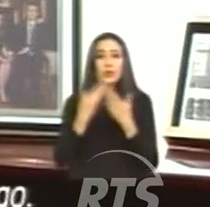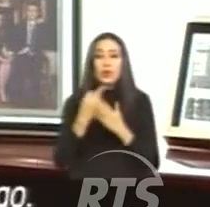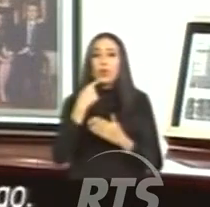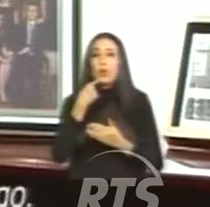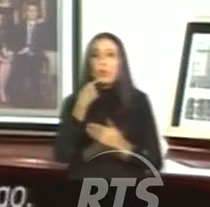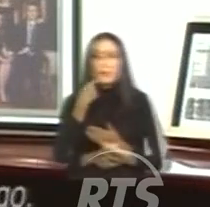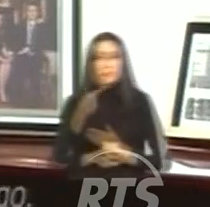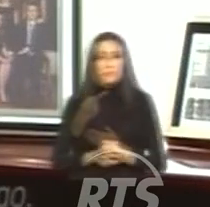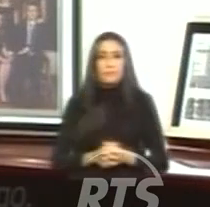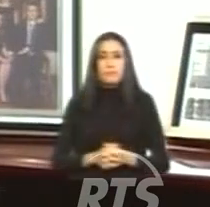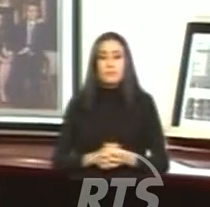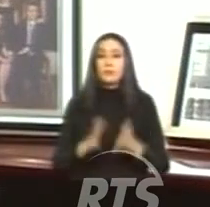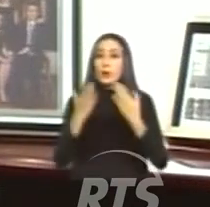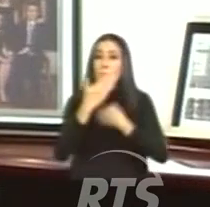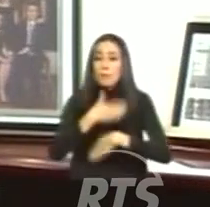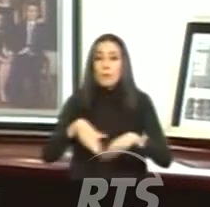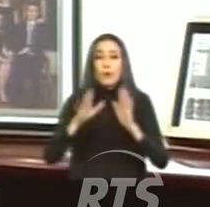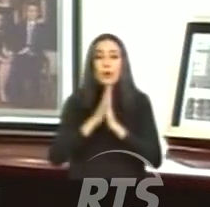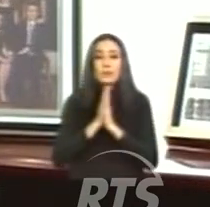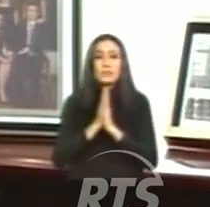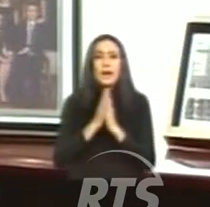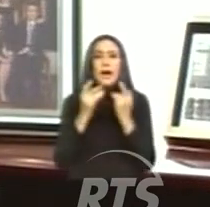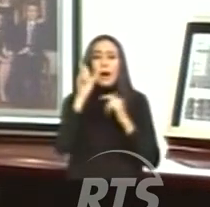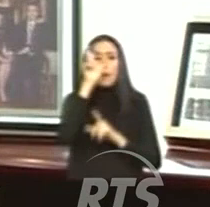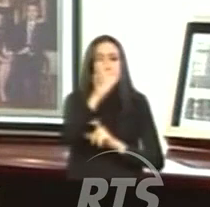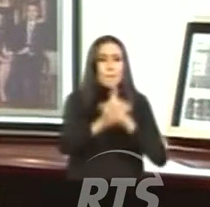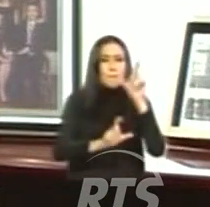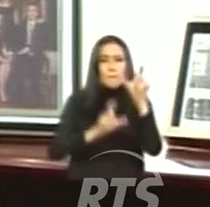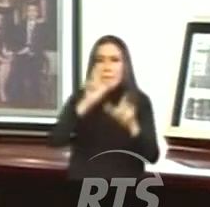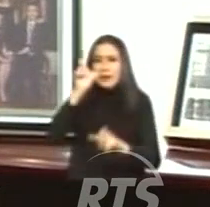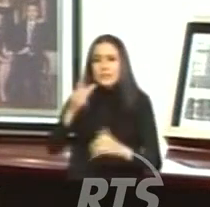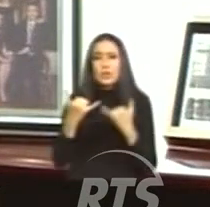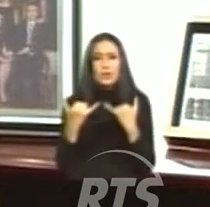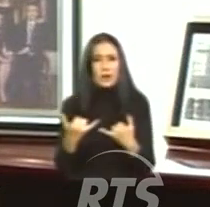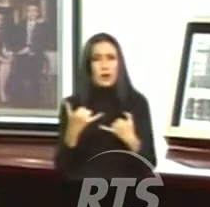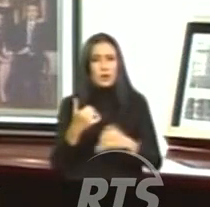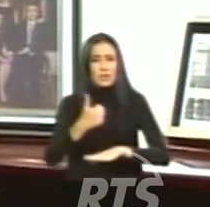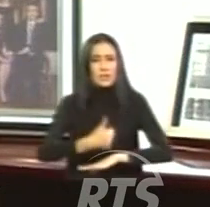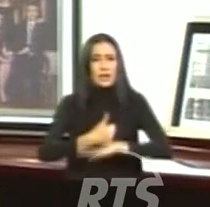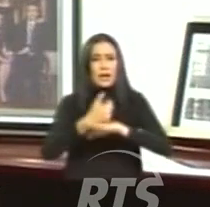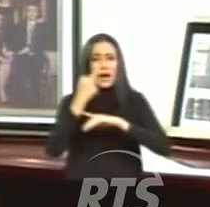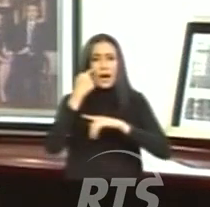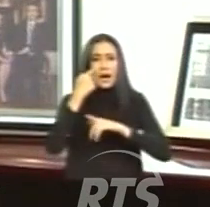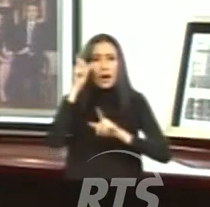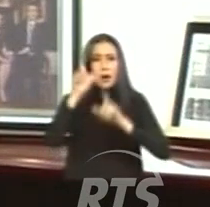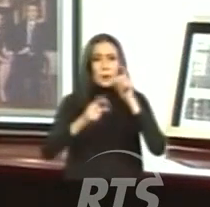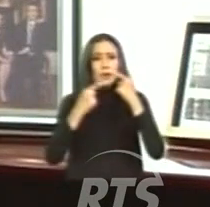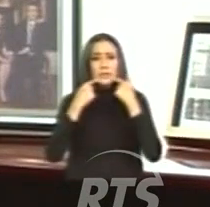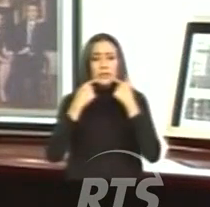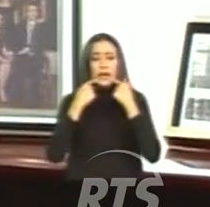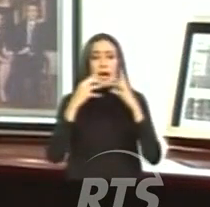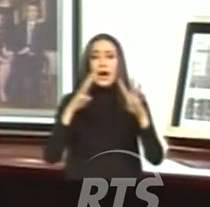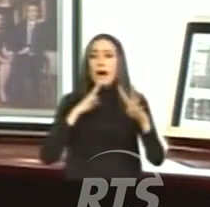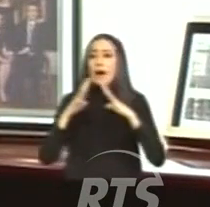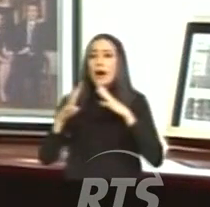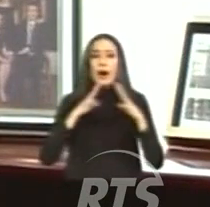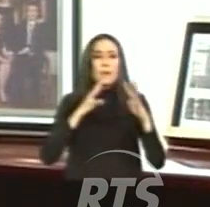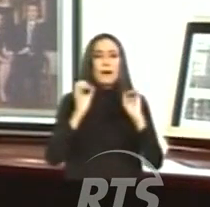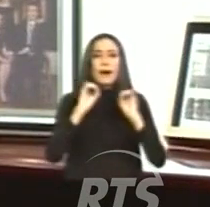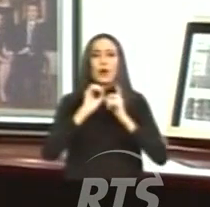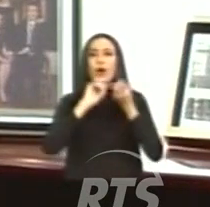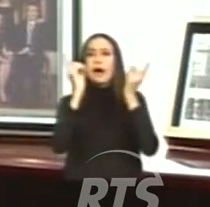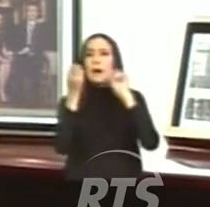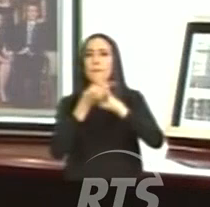en todo lo que hago. Por eso no existe ninguna persona autorizada a interpretar ni mis palabras, ni mis ideas, y mucho menos